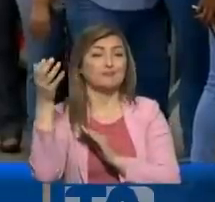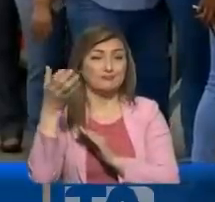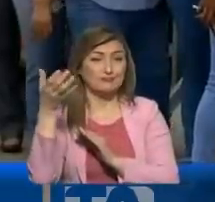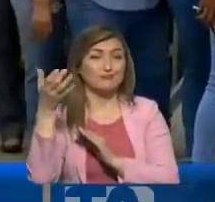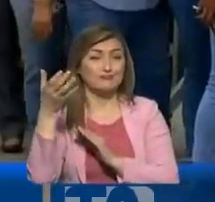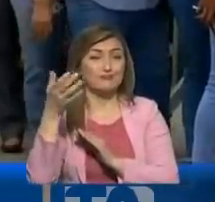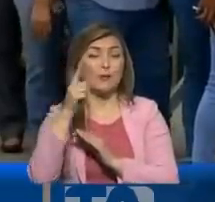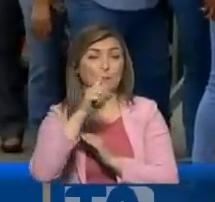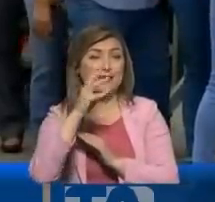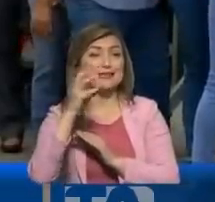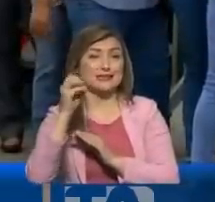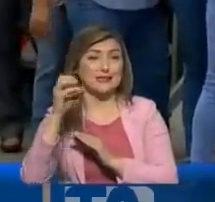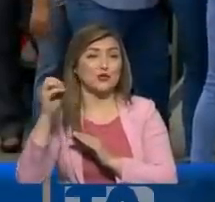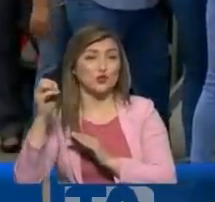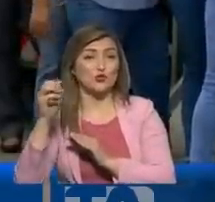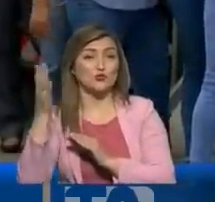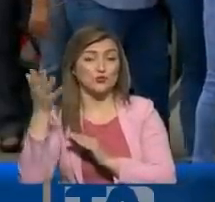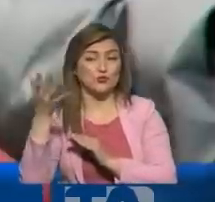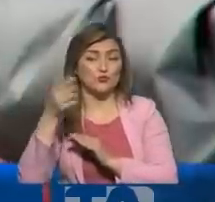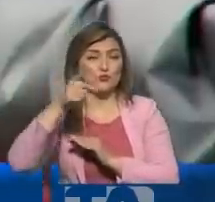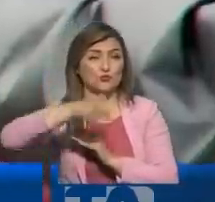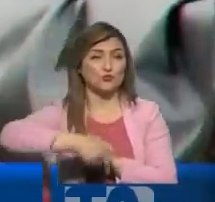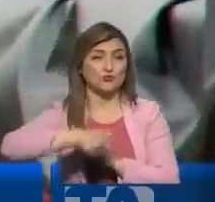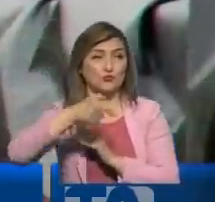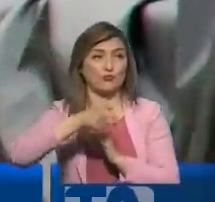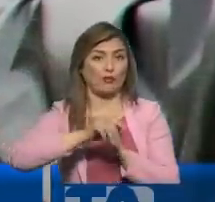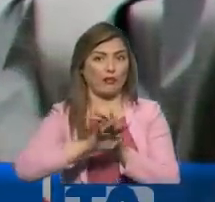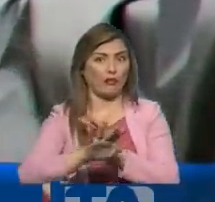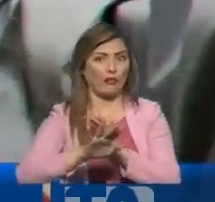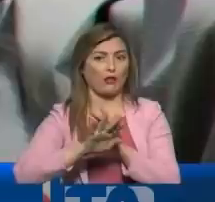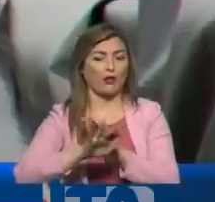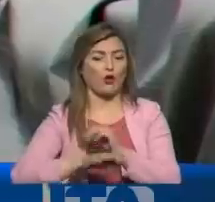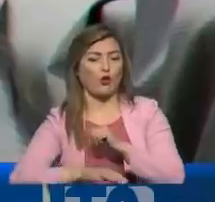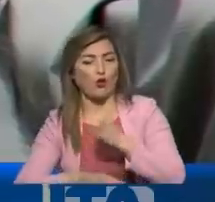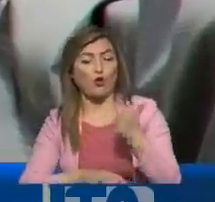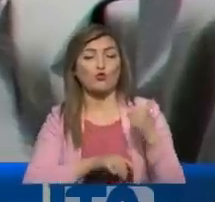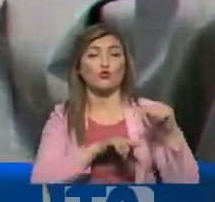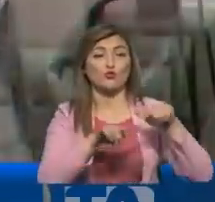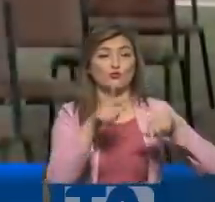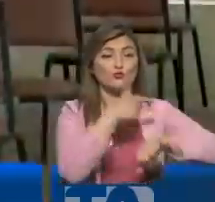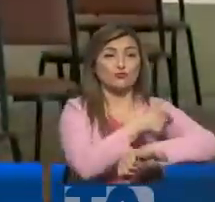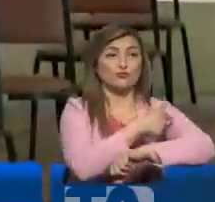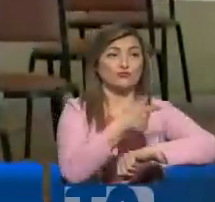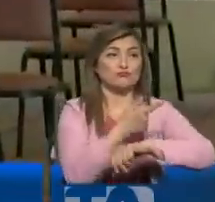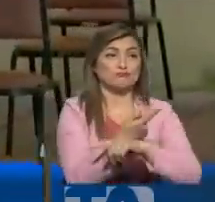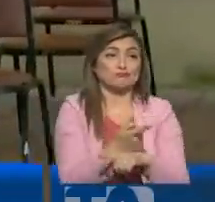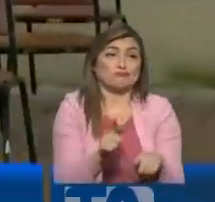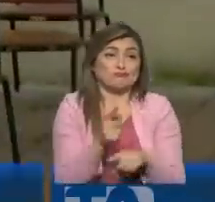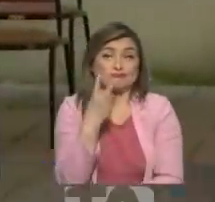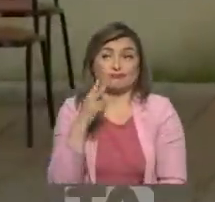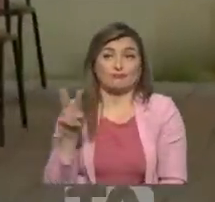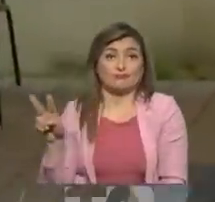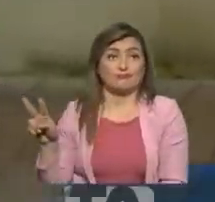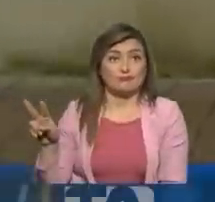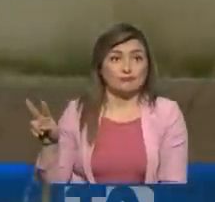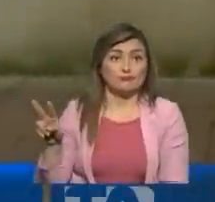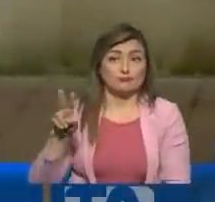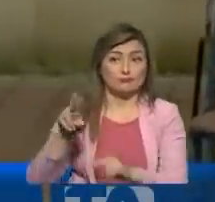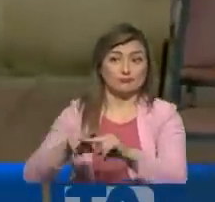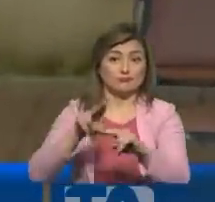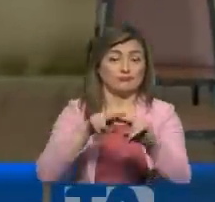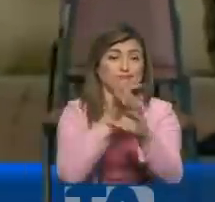hoy, lo que ha provocado aglomeraciones momentáneas. Pero en otro punto de vacunación ocurre lo que usted está viendo en sus